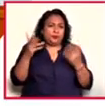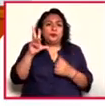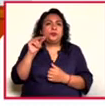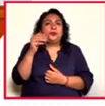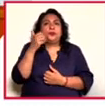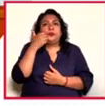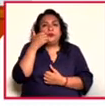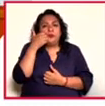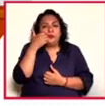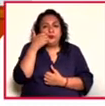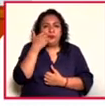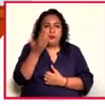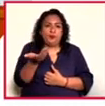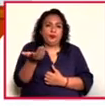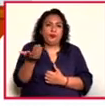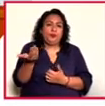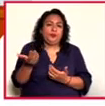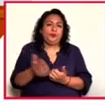punto en el que